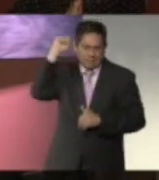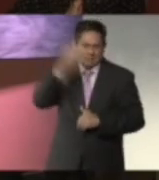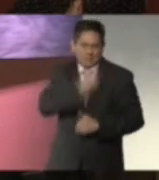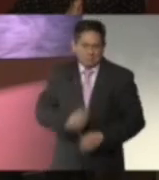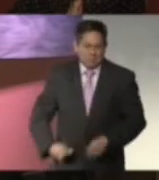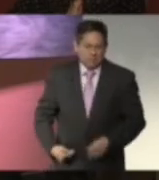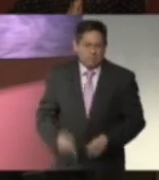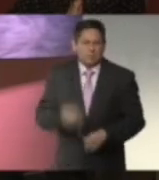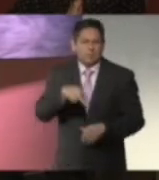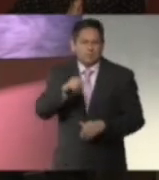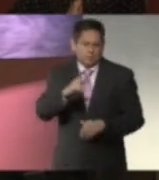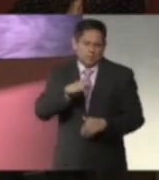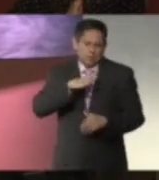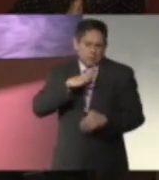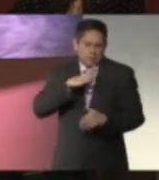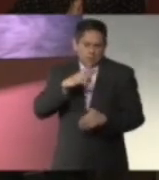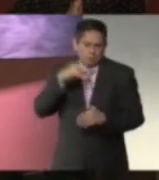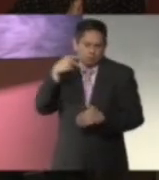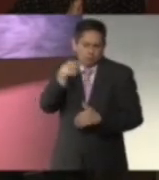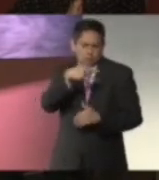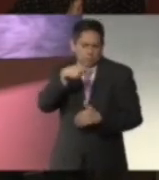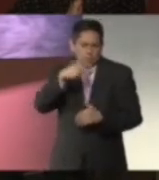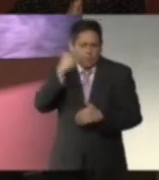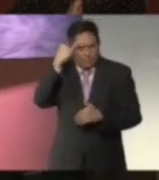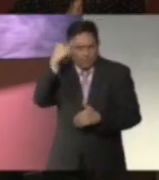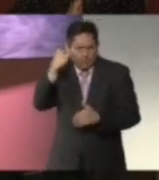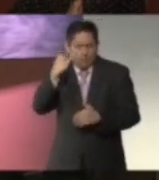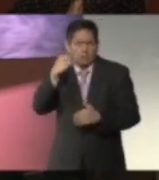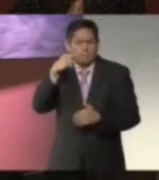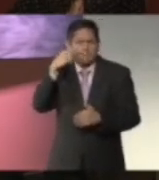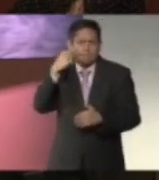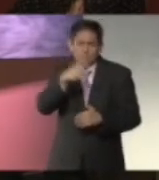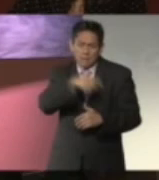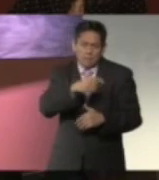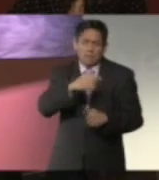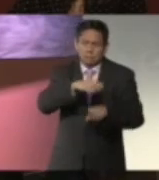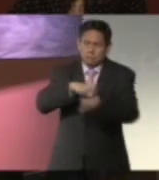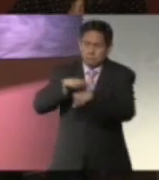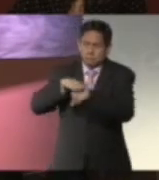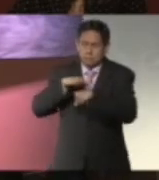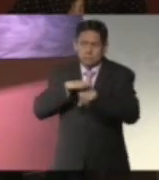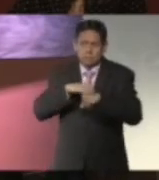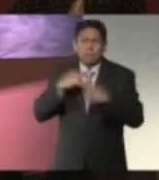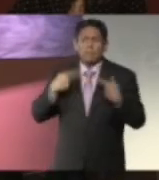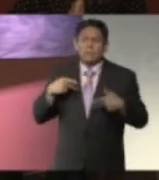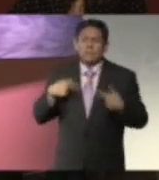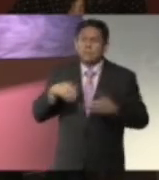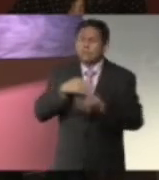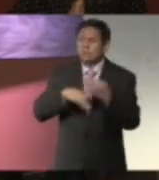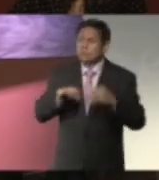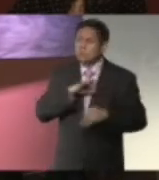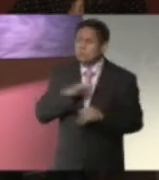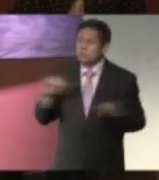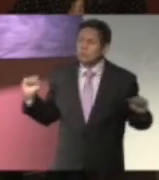propuesta de Estado que trataba de, que estaba invitando a que todos nos organizáramos